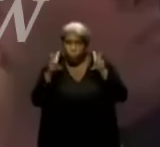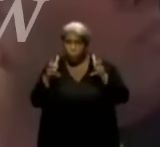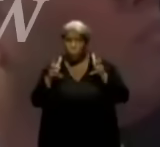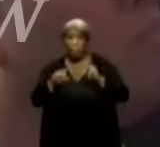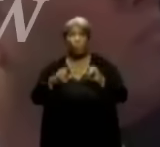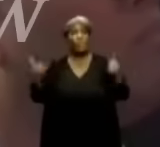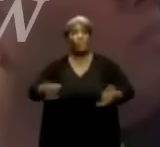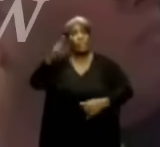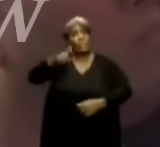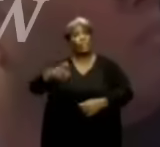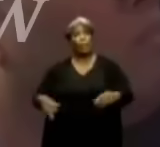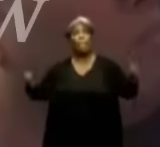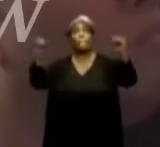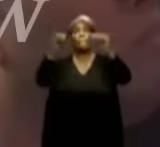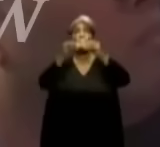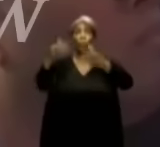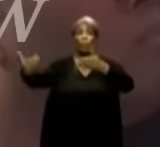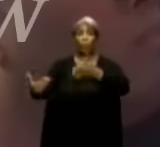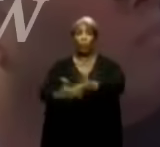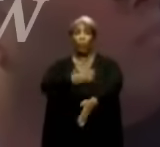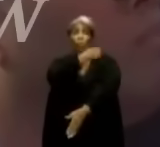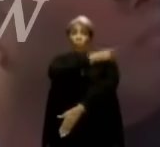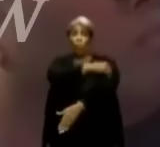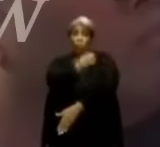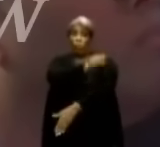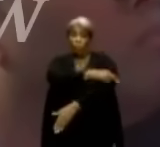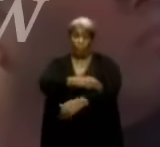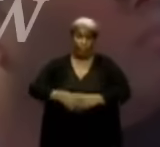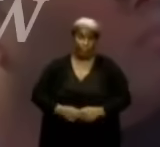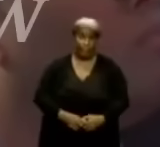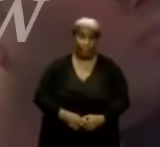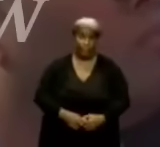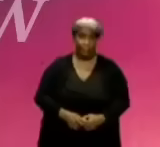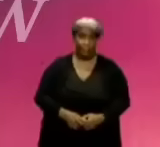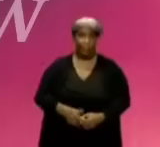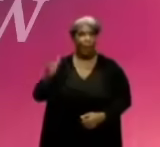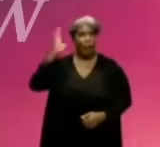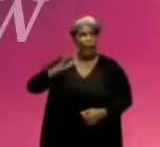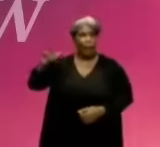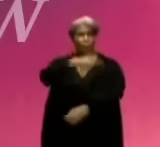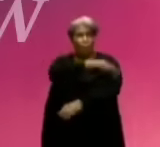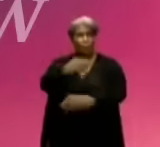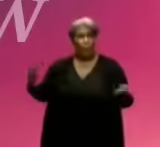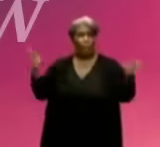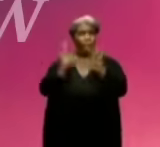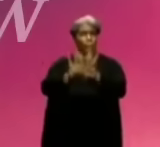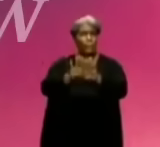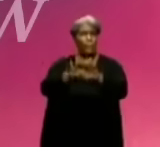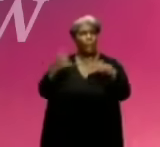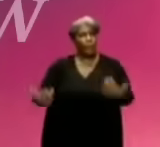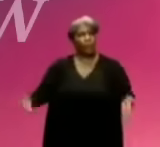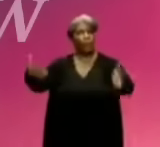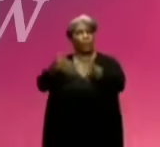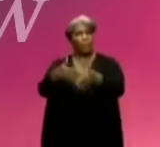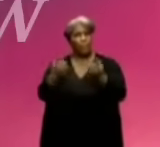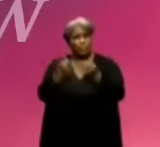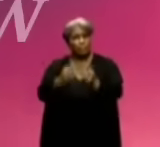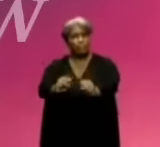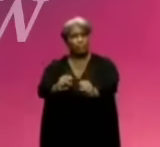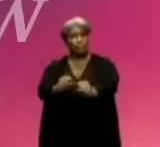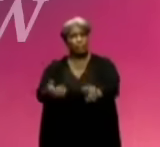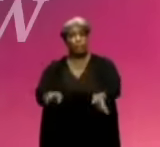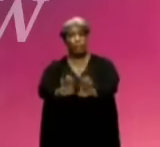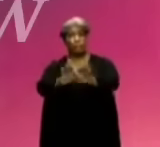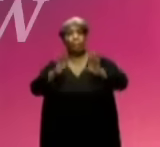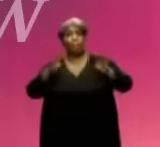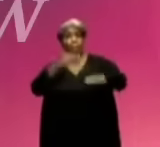nuevos hospitales que lo habían incluso cerrado en el pasado. Y estamos viendo también desde el punto de vista económico cómo eso tan